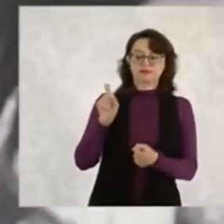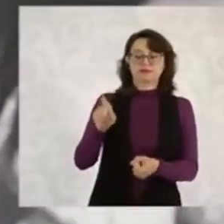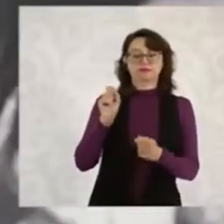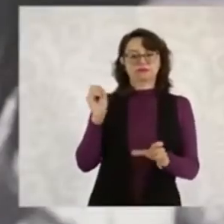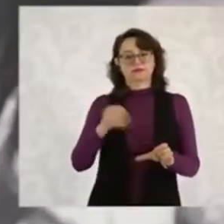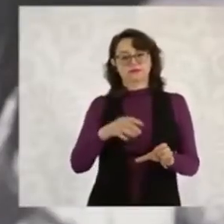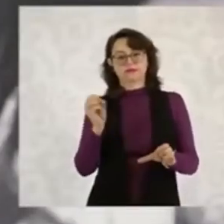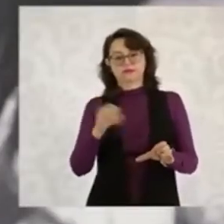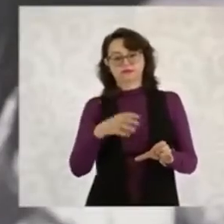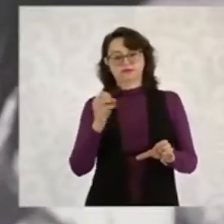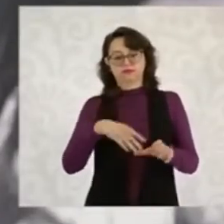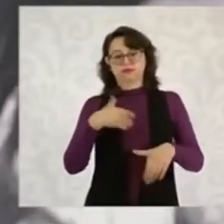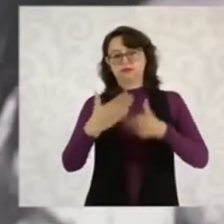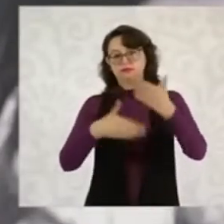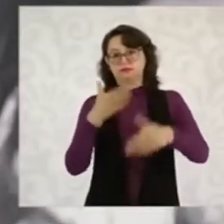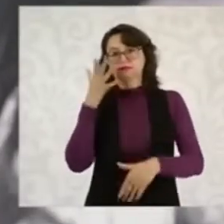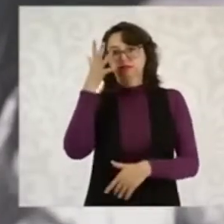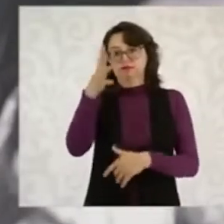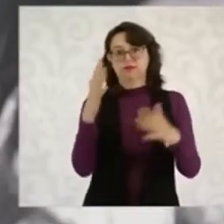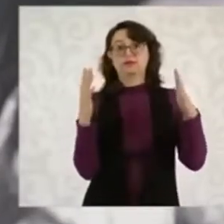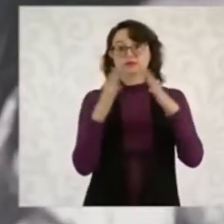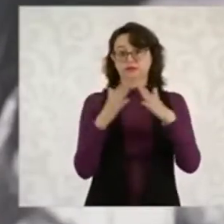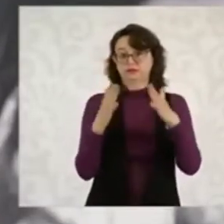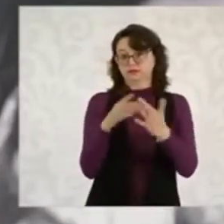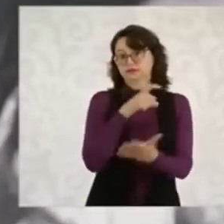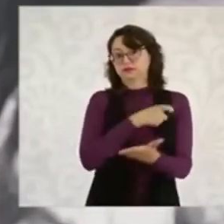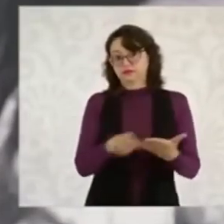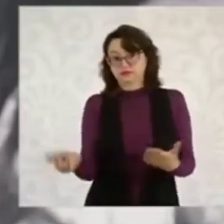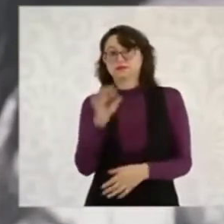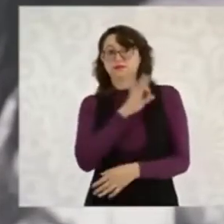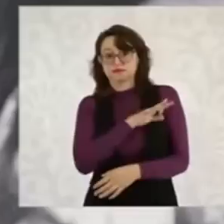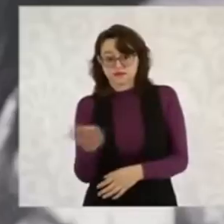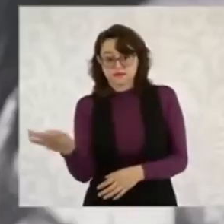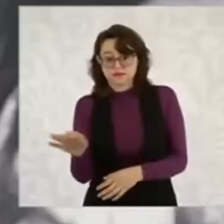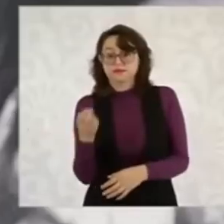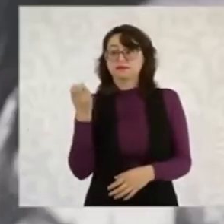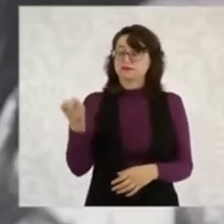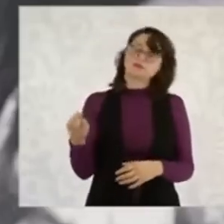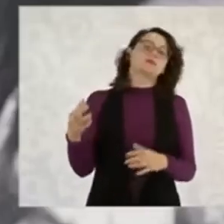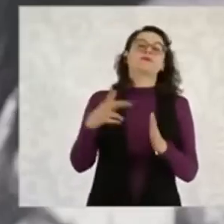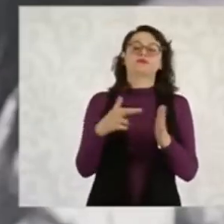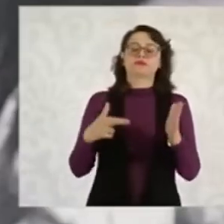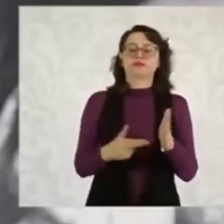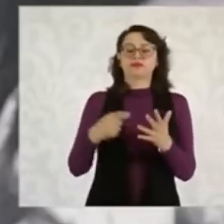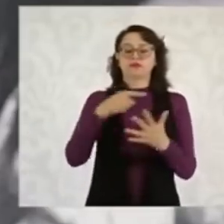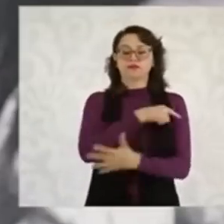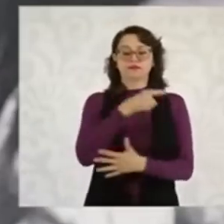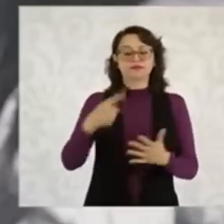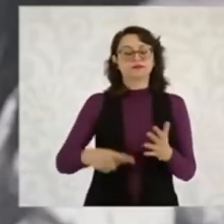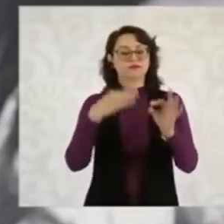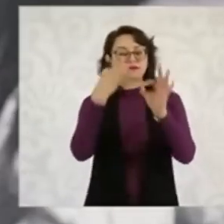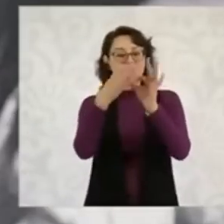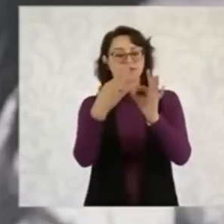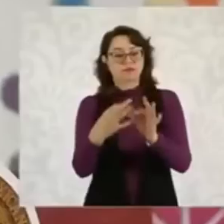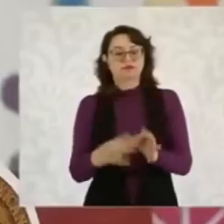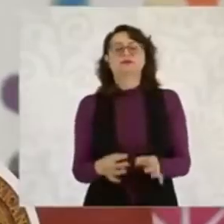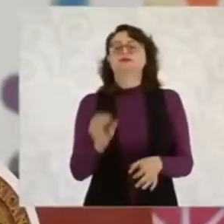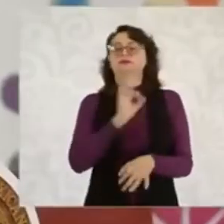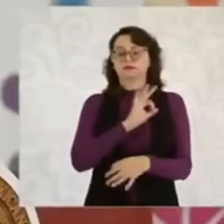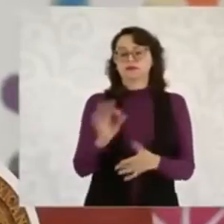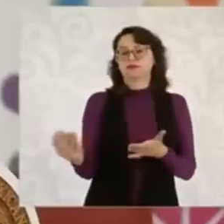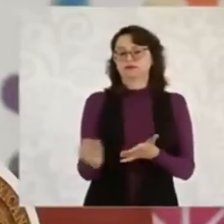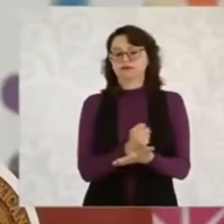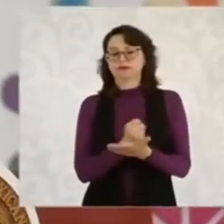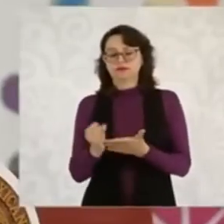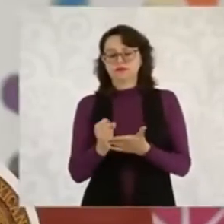en la subcuenta de vivienda. Quienes cumplan con los requisitos establecidos en esta materia podrán acceder a un crédito para